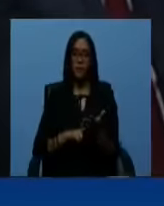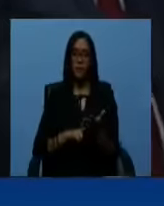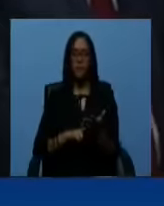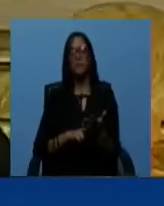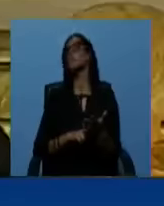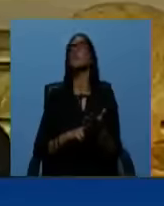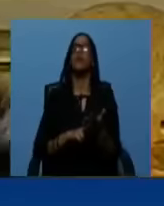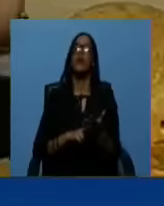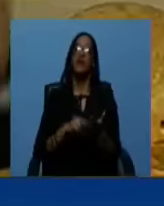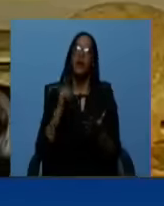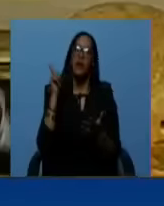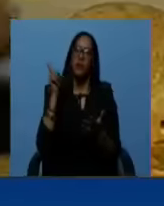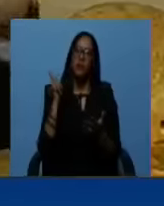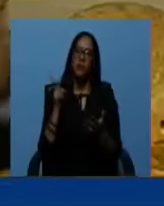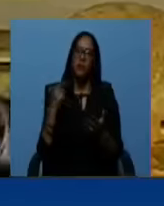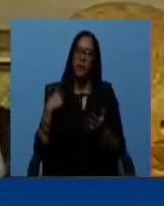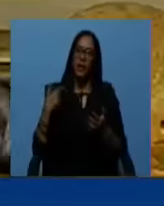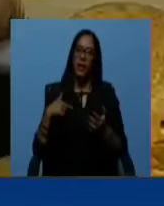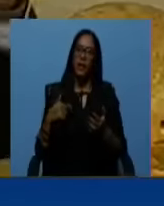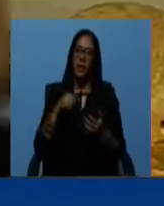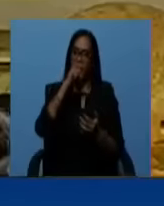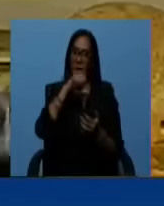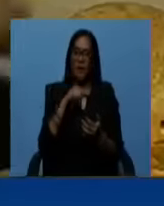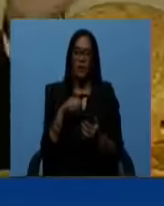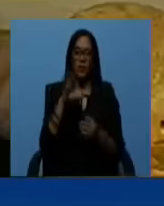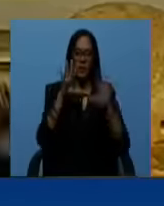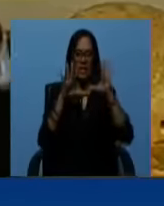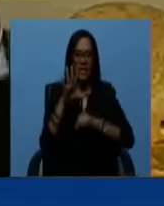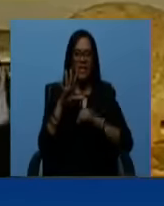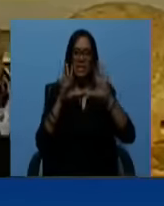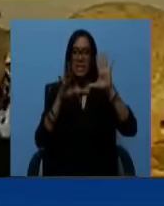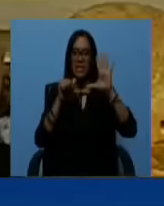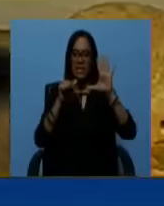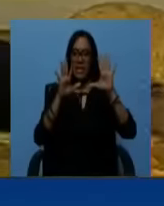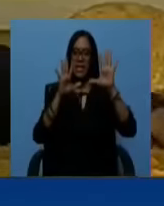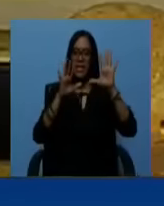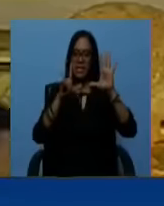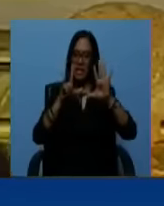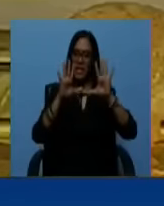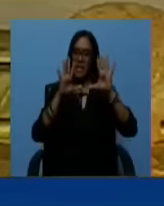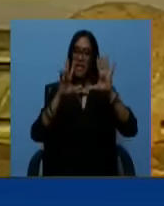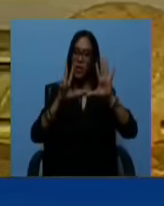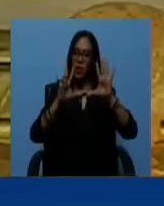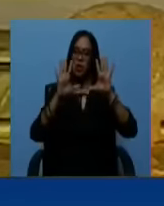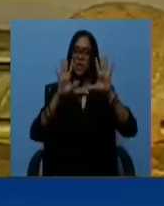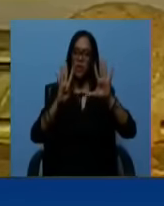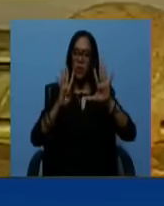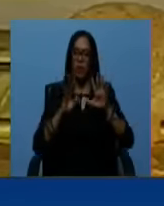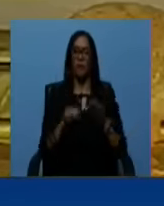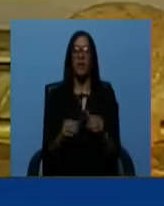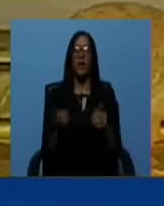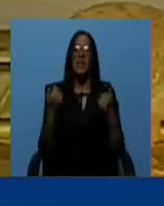Eso era en el siglo XV, XVI, XVII, XVIII, XIX, inclusive en el siglo XX.